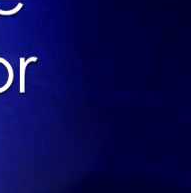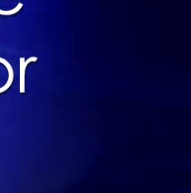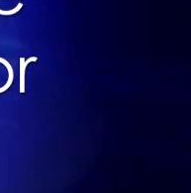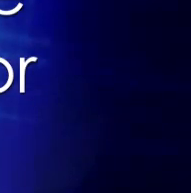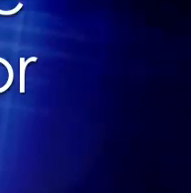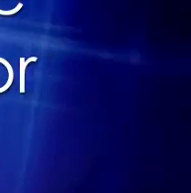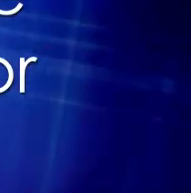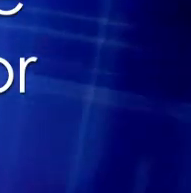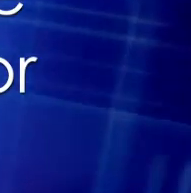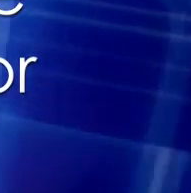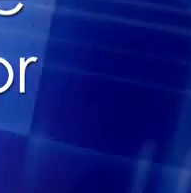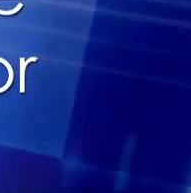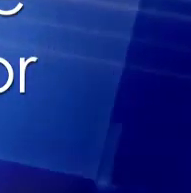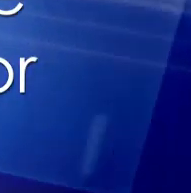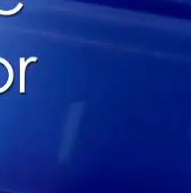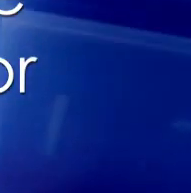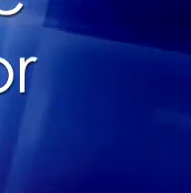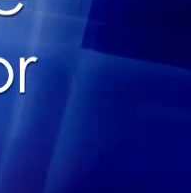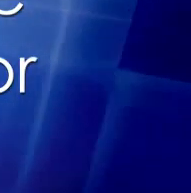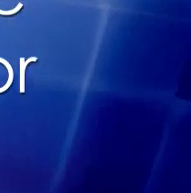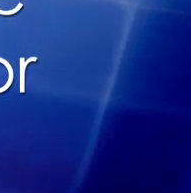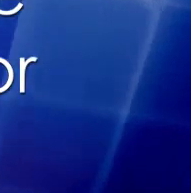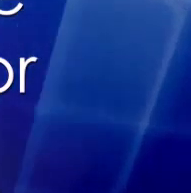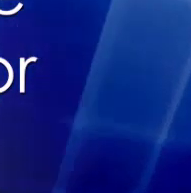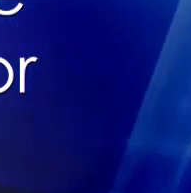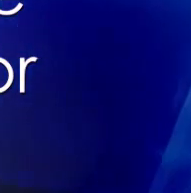por amor a mis hermanos judíos.